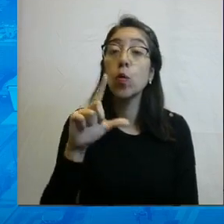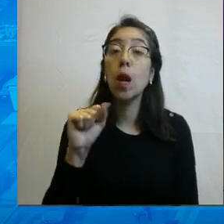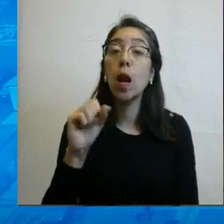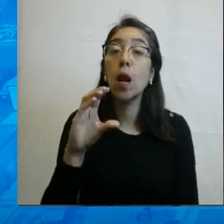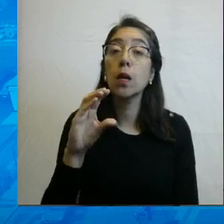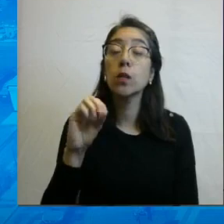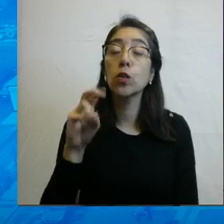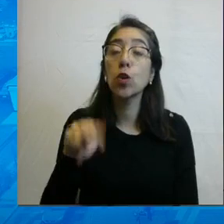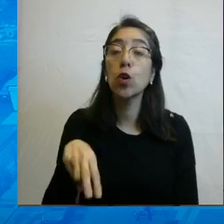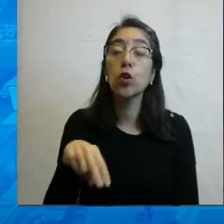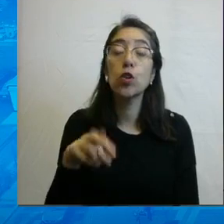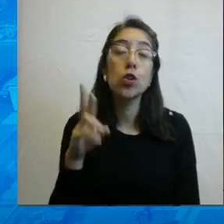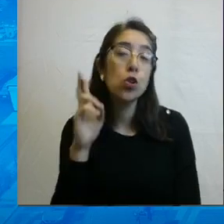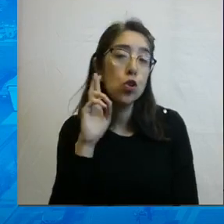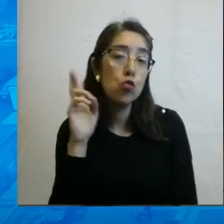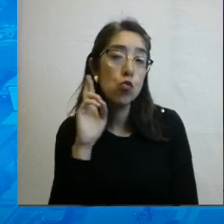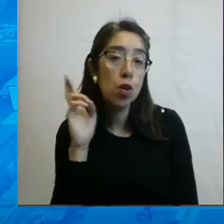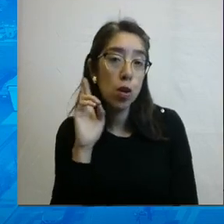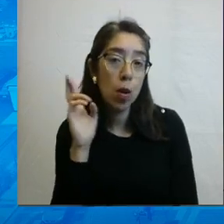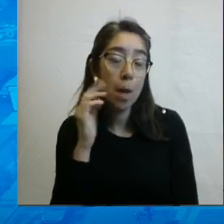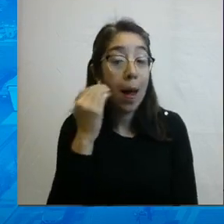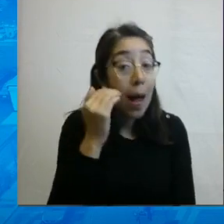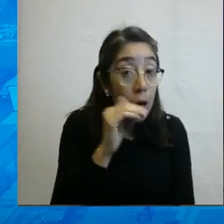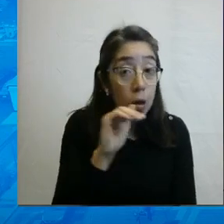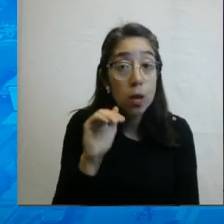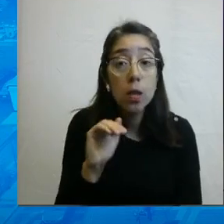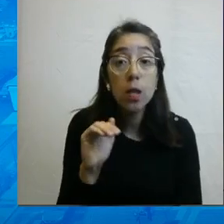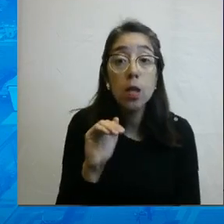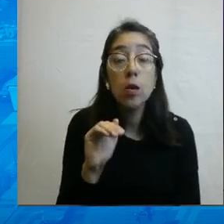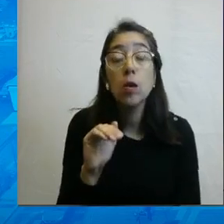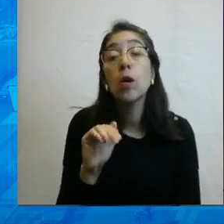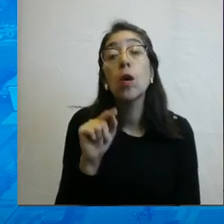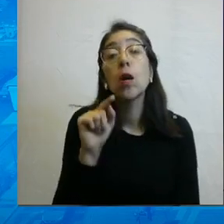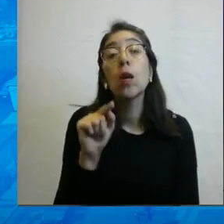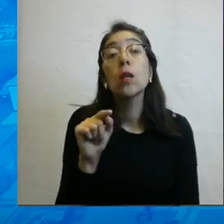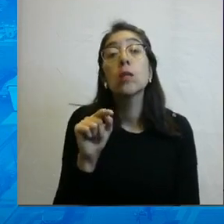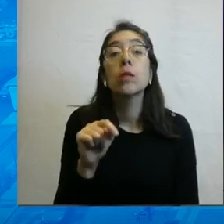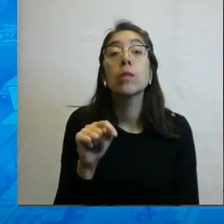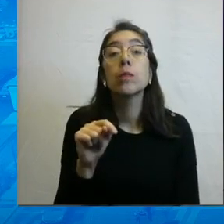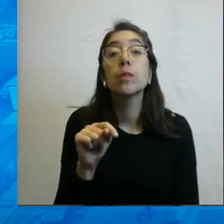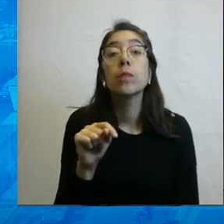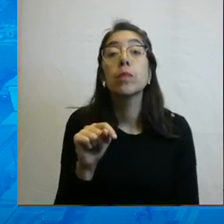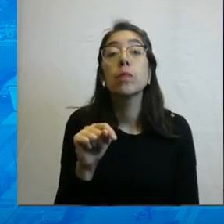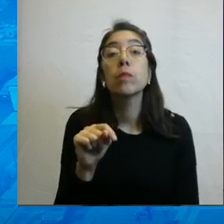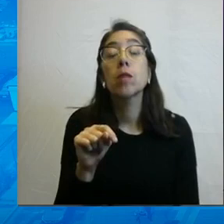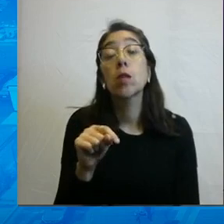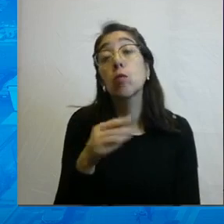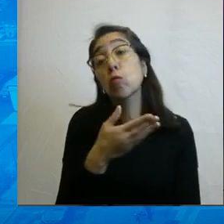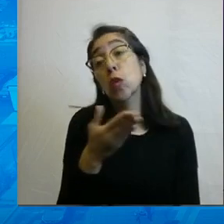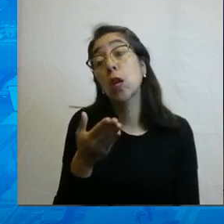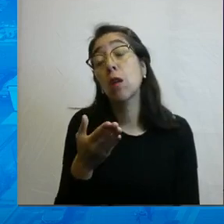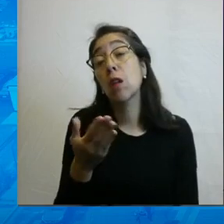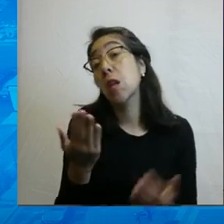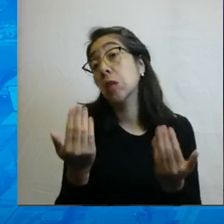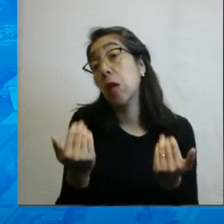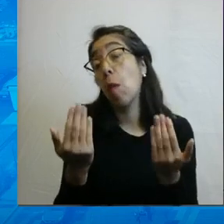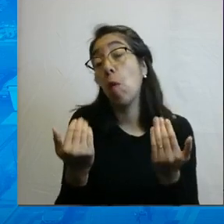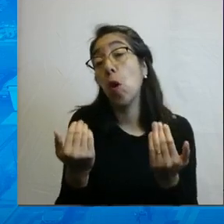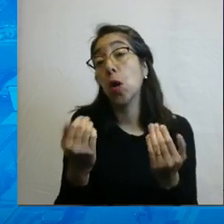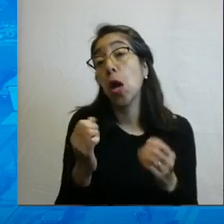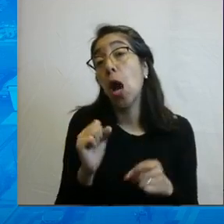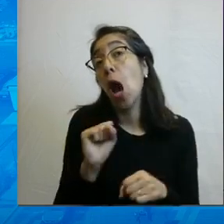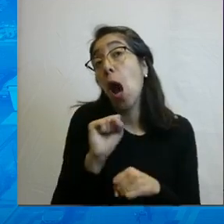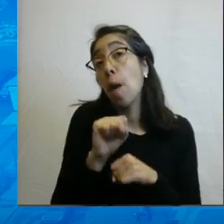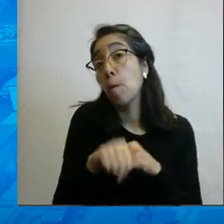turno entregó la Agrícola Robledal Limitada con estos fines a la Municipalidad. Lo que corresponde es aprobar entonces en este momento la subvención a